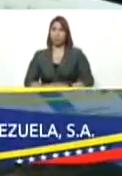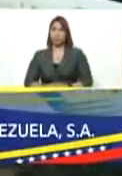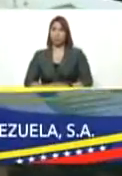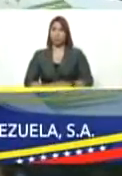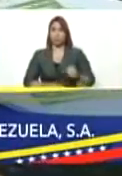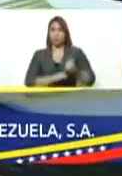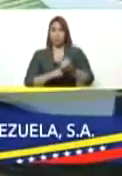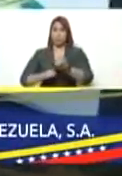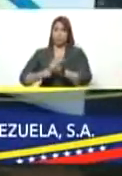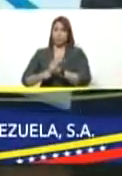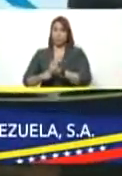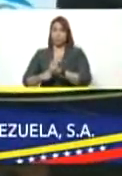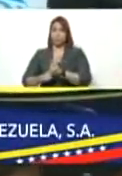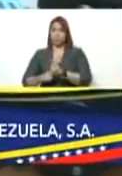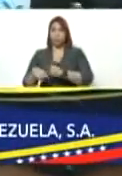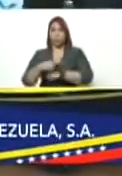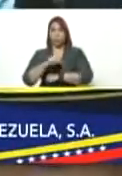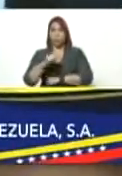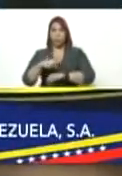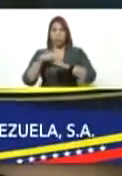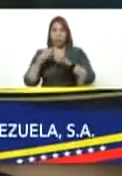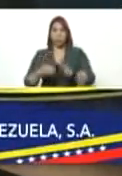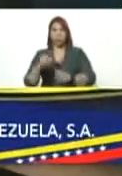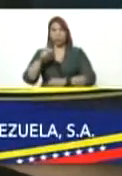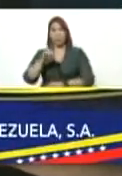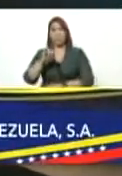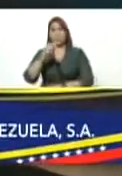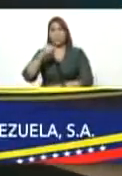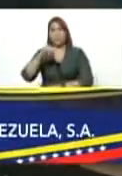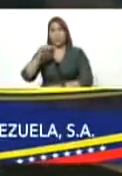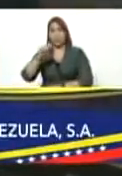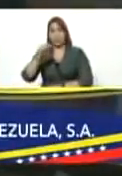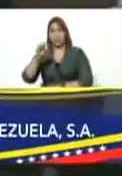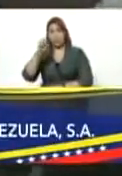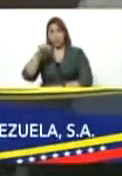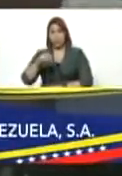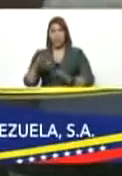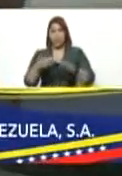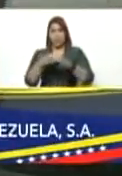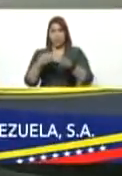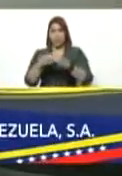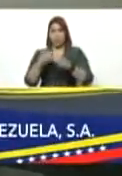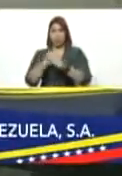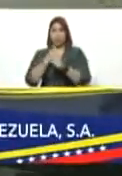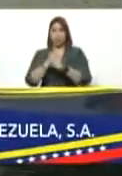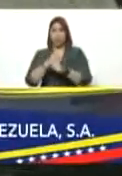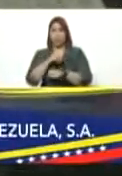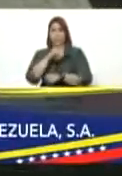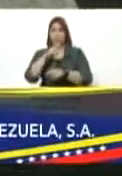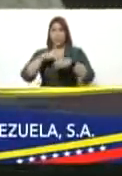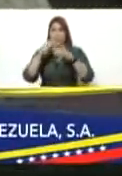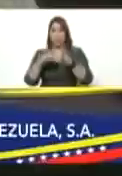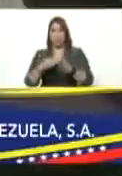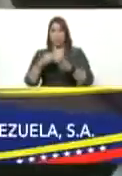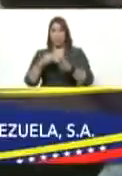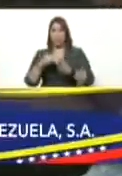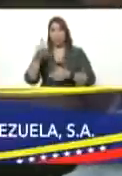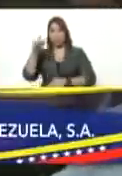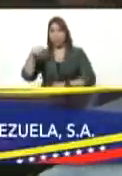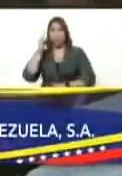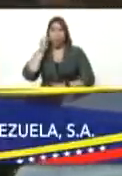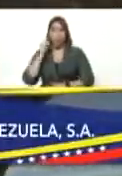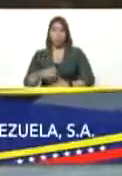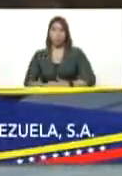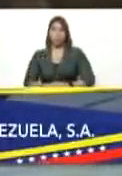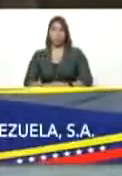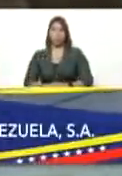apoyo en su momento del ministro Eduardo Piñate y de su equipo, la viceministra Johanna Santelí,